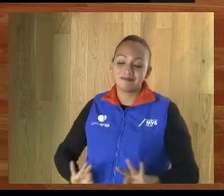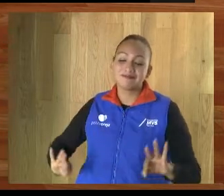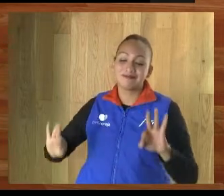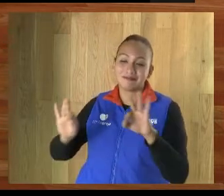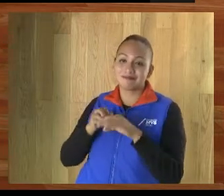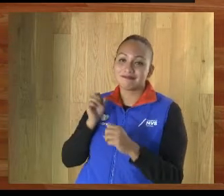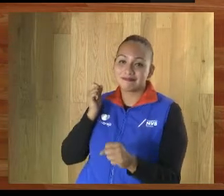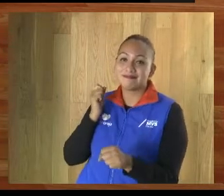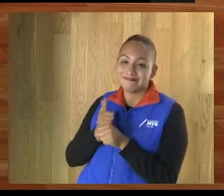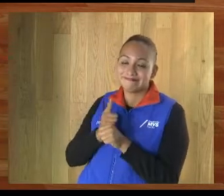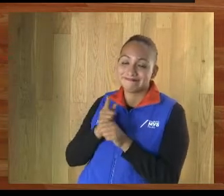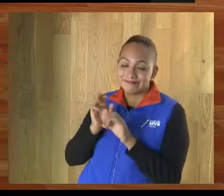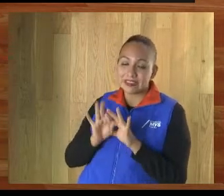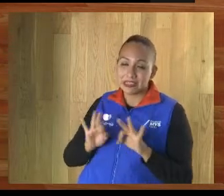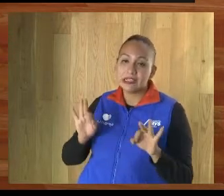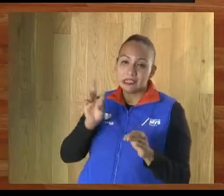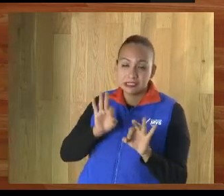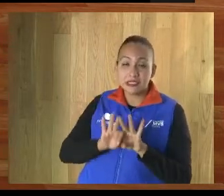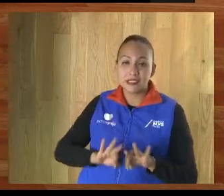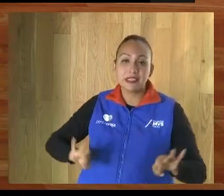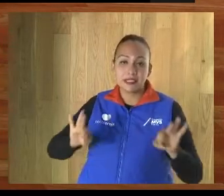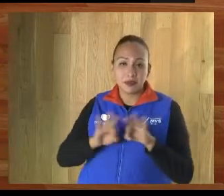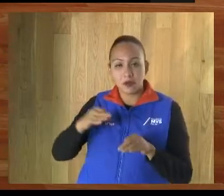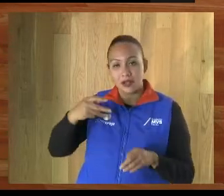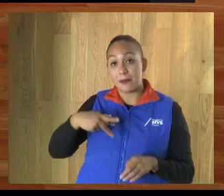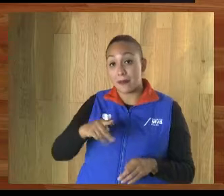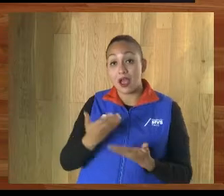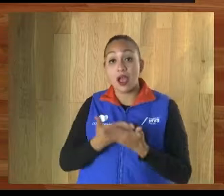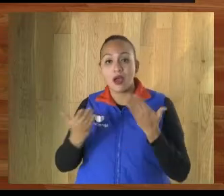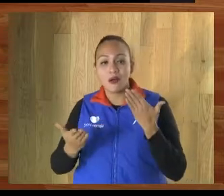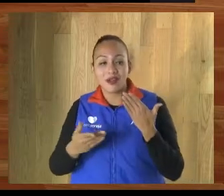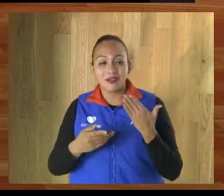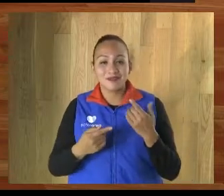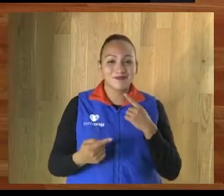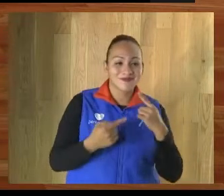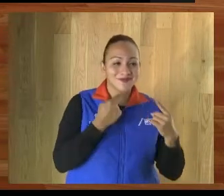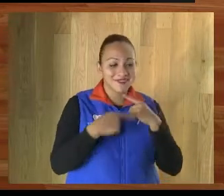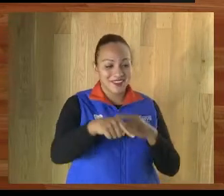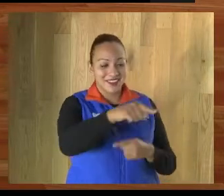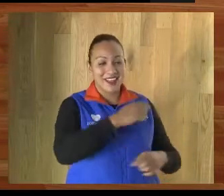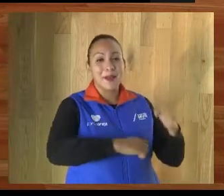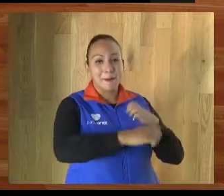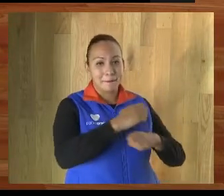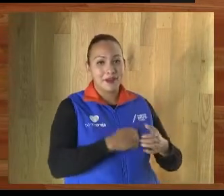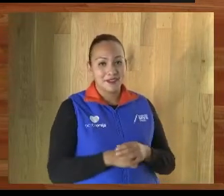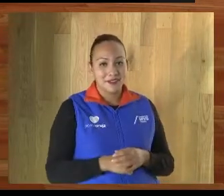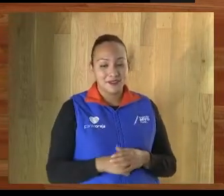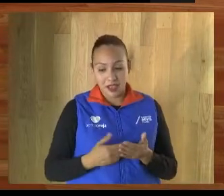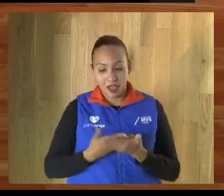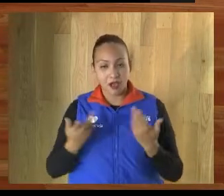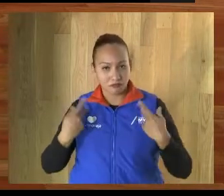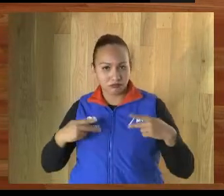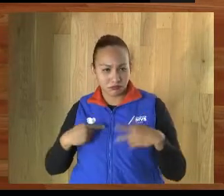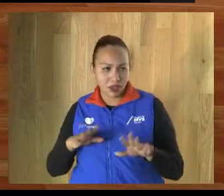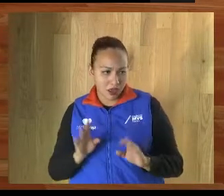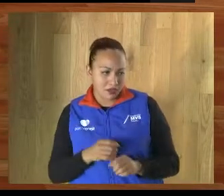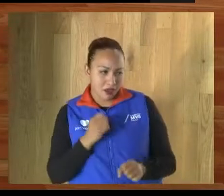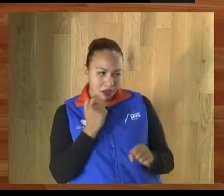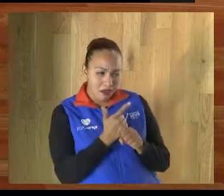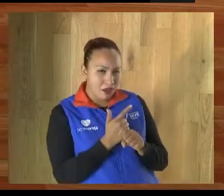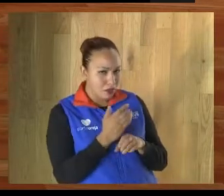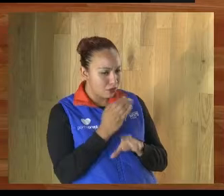pues, están en el centro de los medios de comunicación, de la agenda pública, etcétera. Tenemos a su vez, pues, promovido